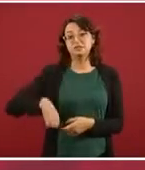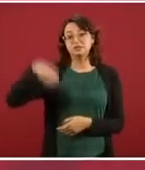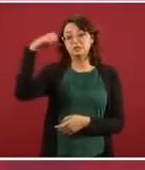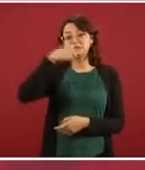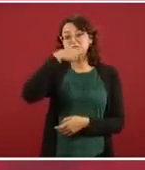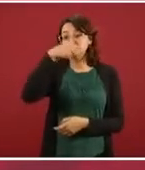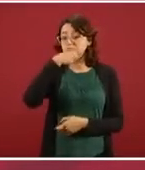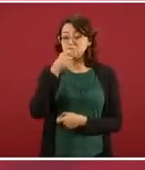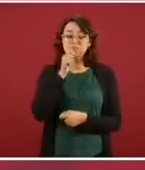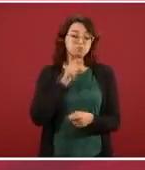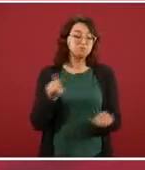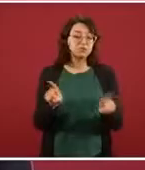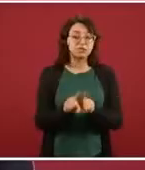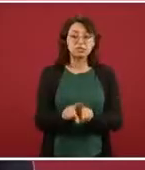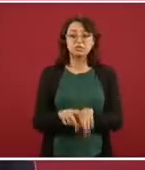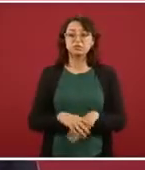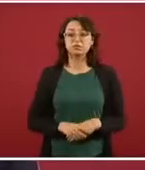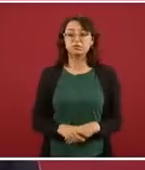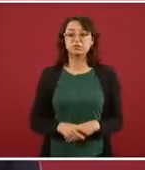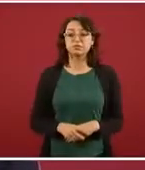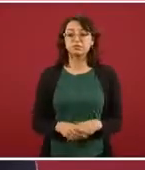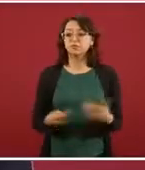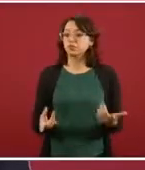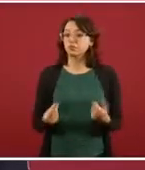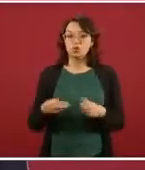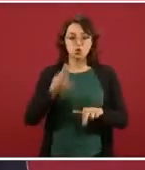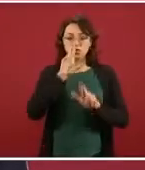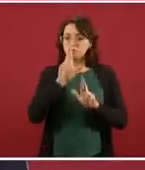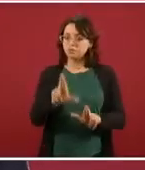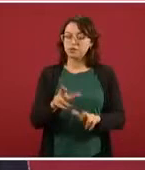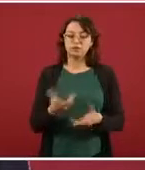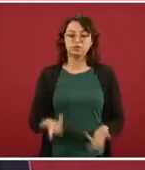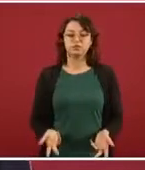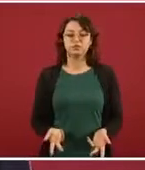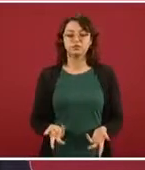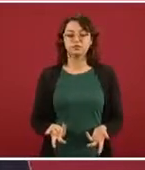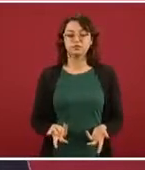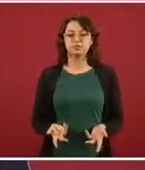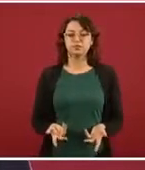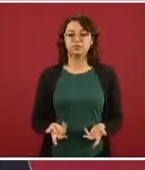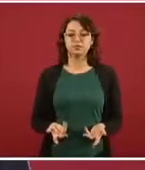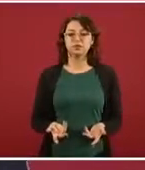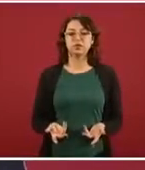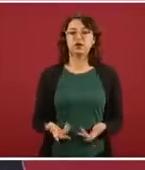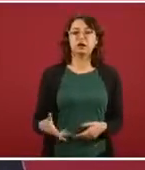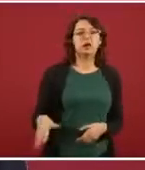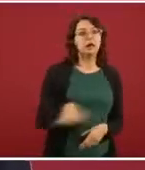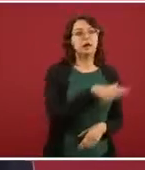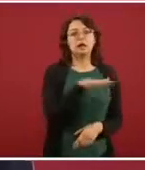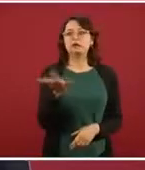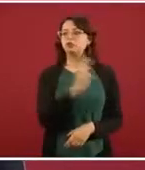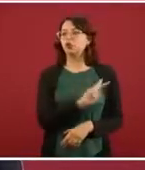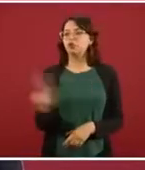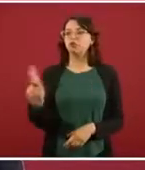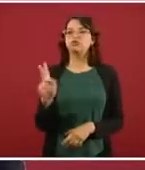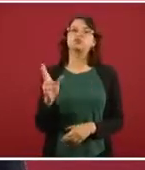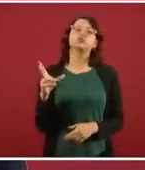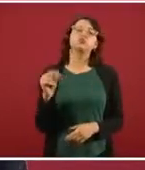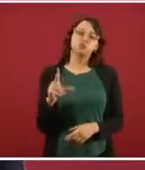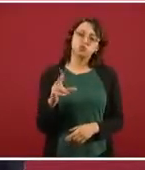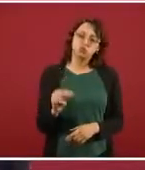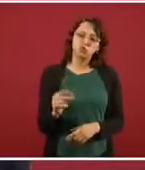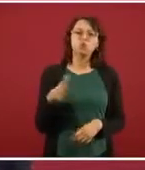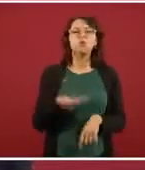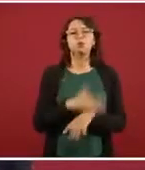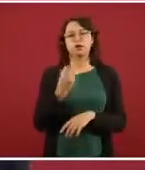ancianos, que no se les respeta. No es general, por lo general en